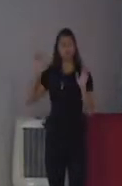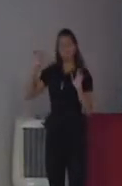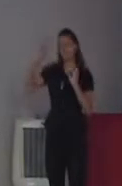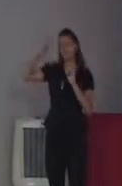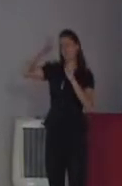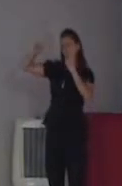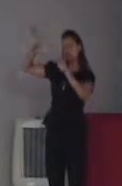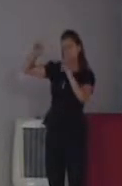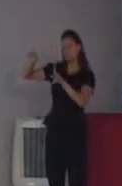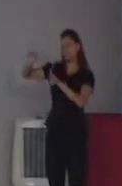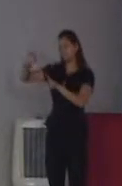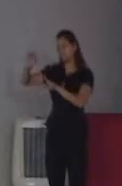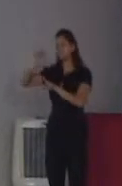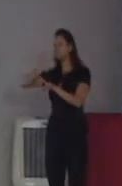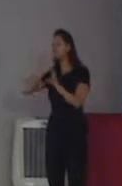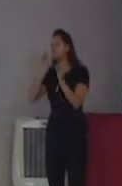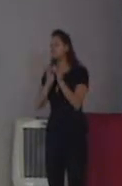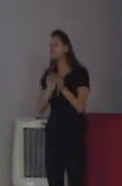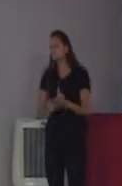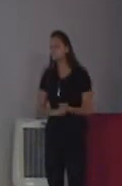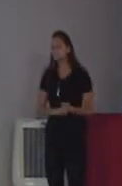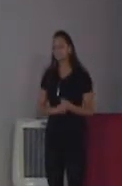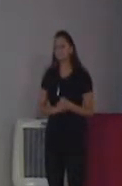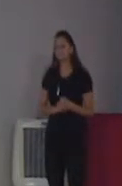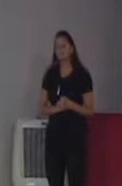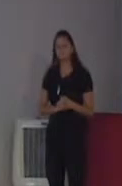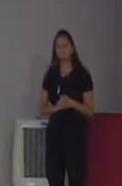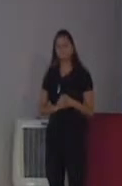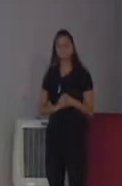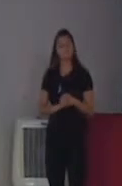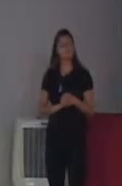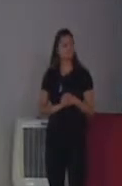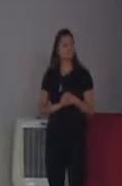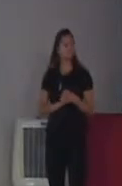Blancos europeos, sí. ¿Quién más?